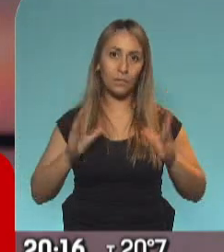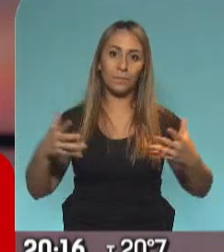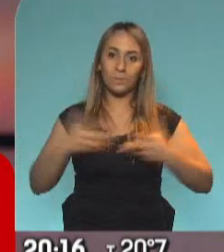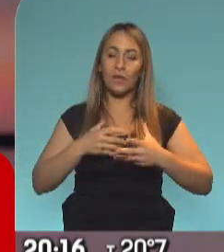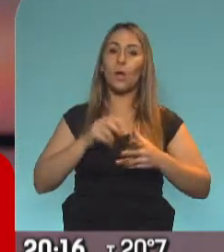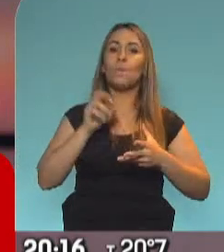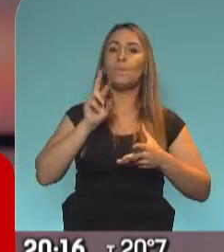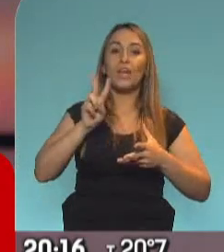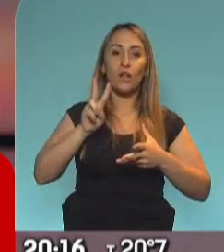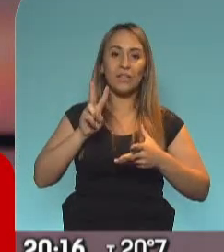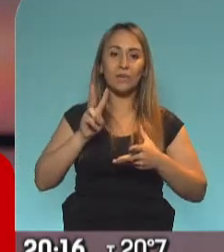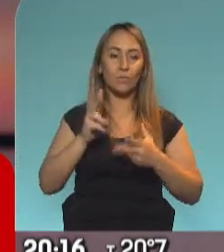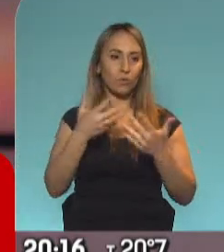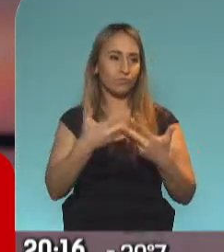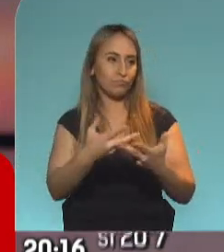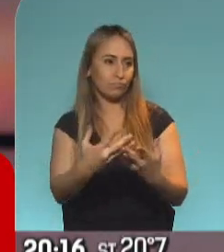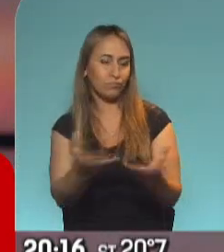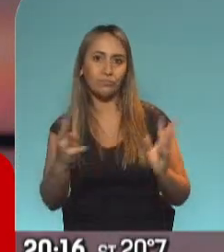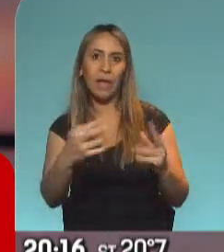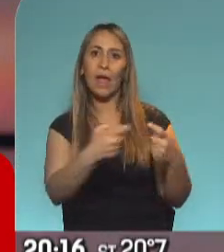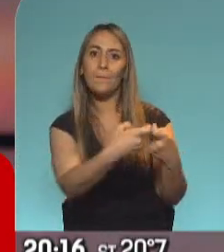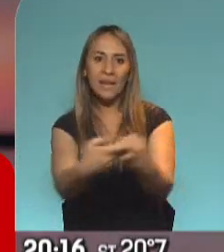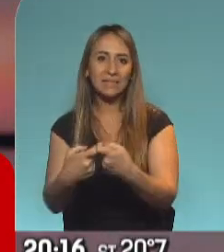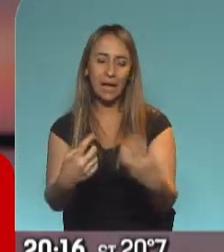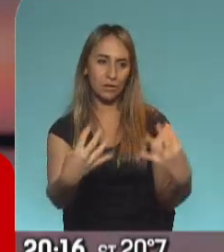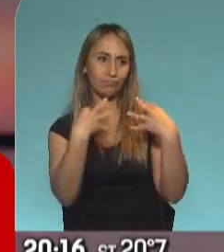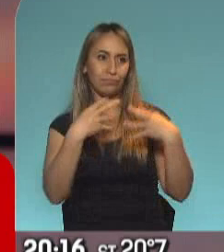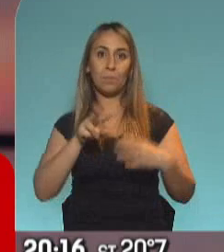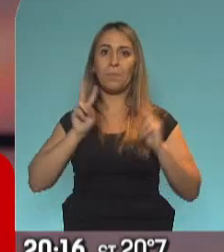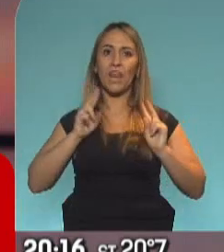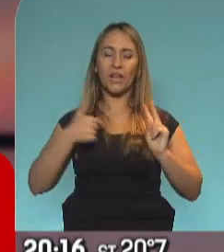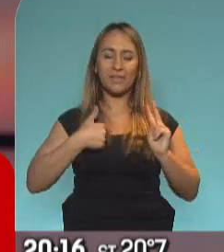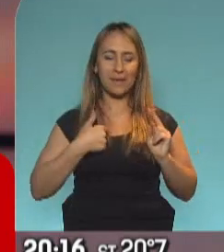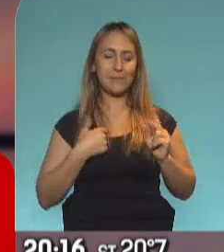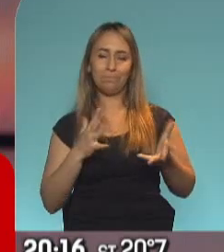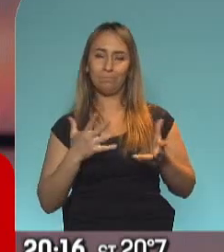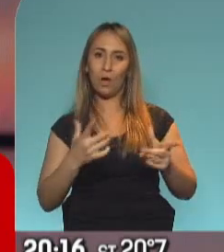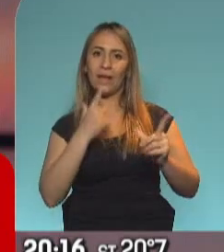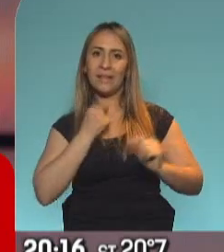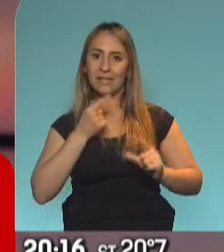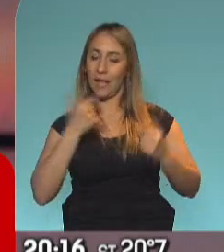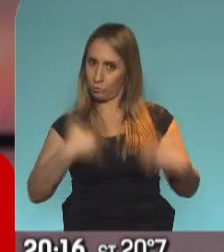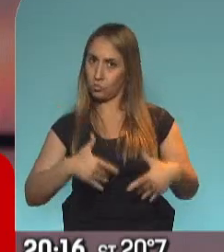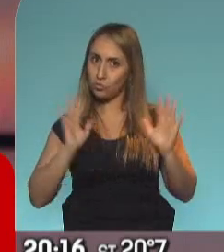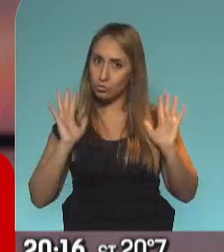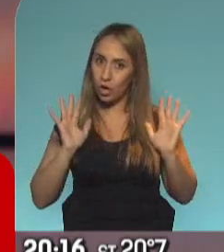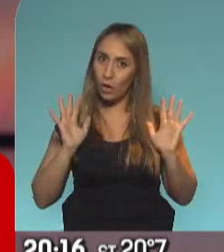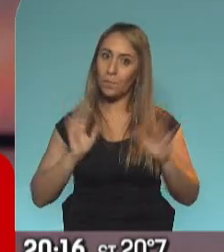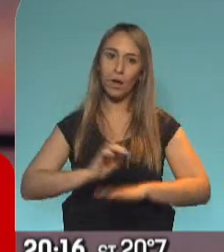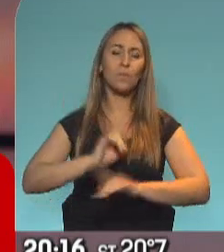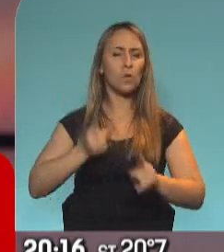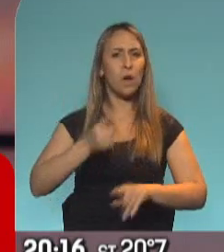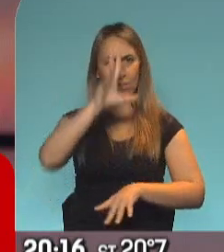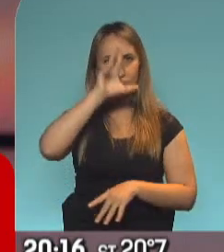los empresarios no es bien visto, ¿no? En líneas generales es bastante criticado, por tanto, lo que iba a decir era muy importante. Sí,